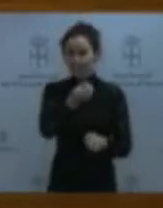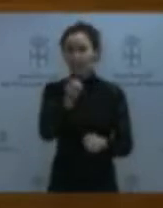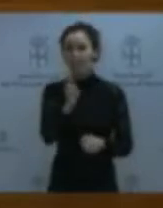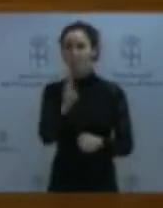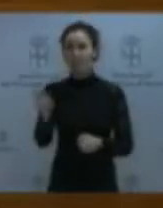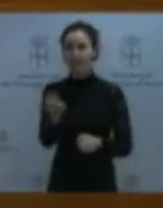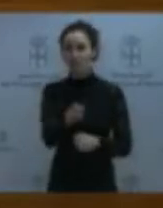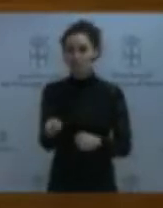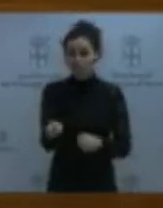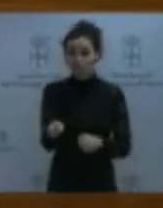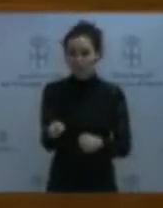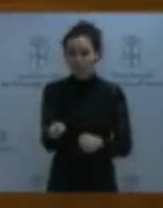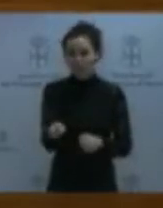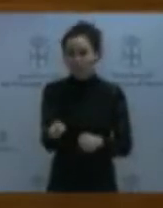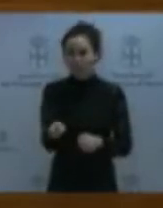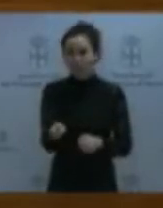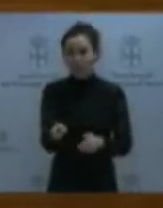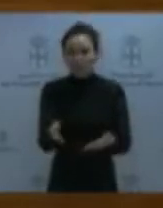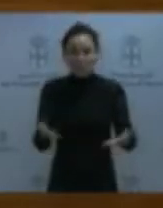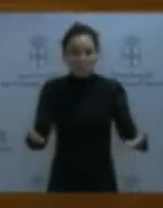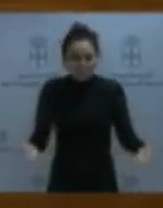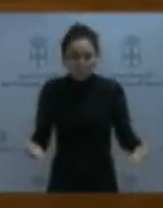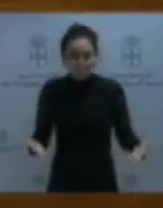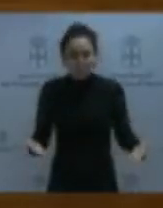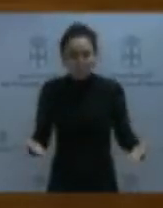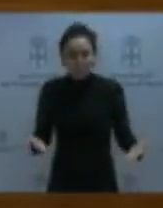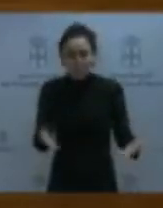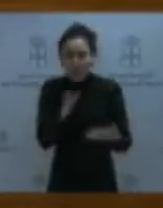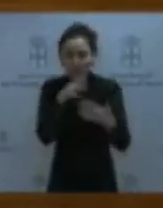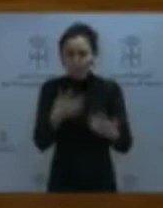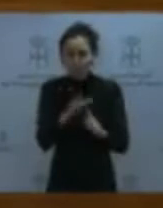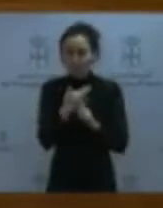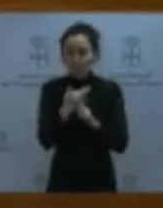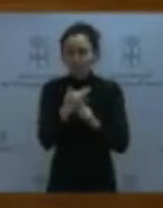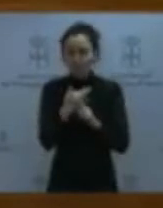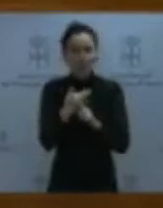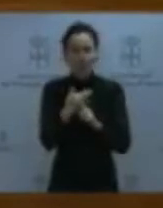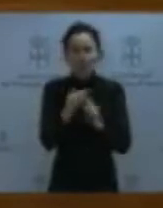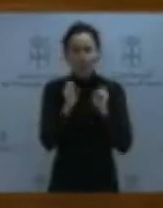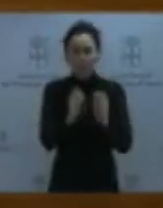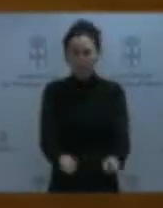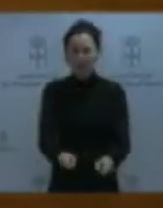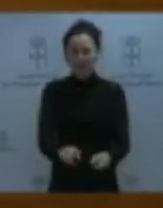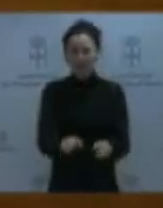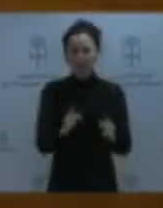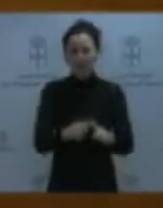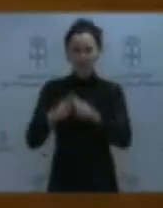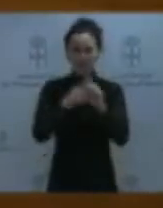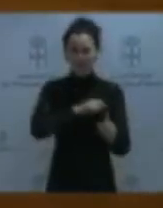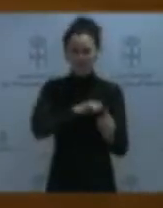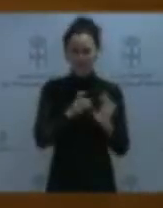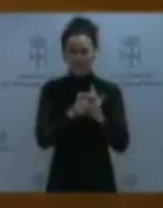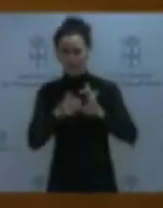Popular no han revertido en absoluto la situación que hemos vivido. Es más, cada vez estamos más lejos de la media europea, de la media española, y crece